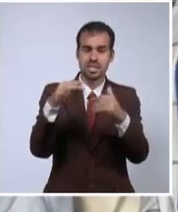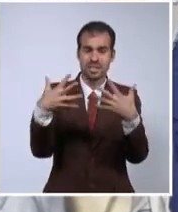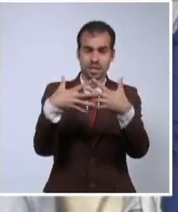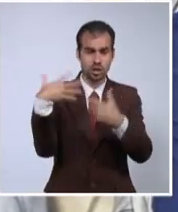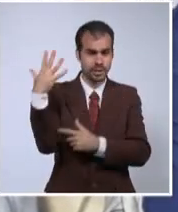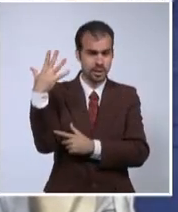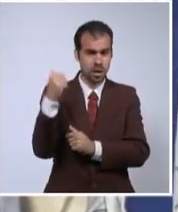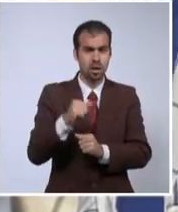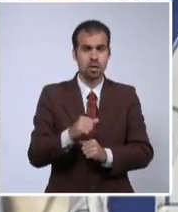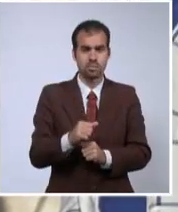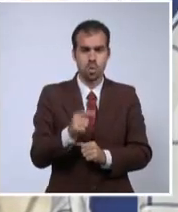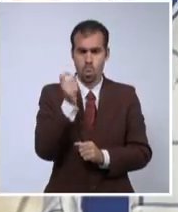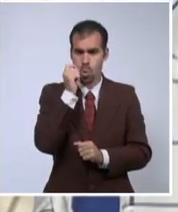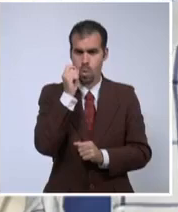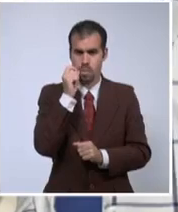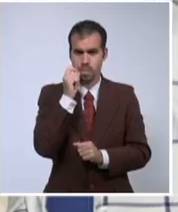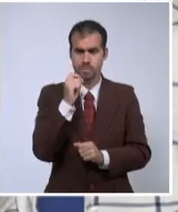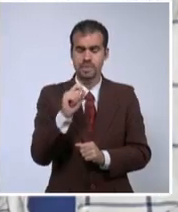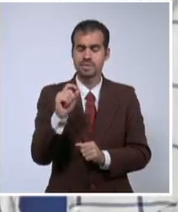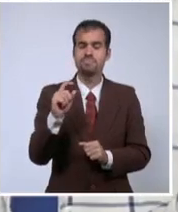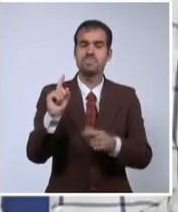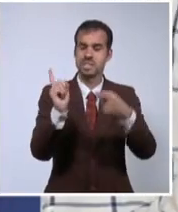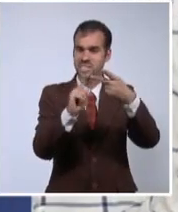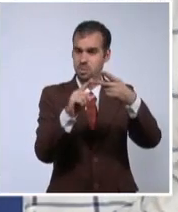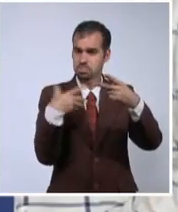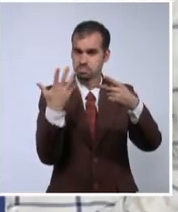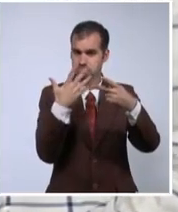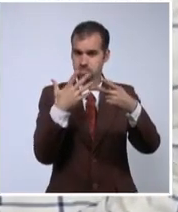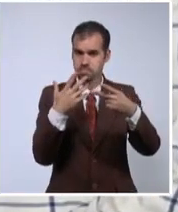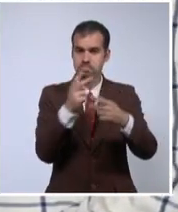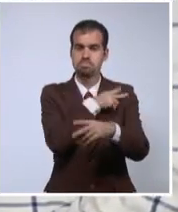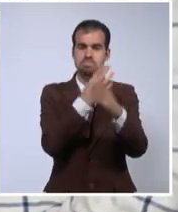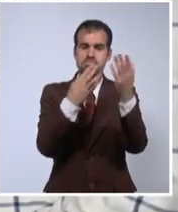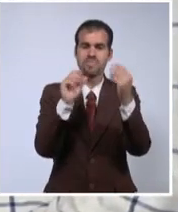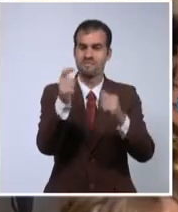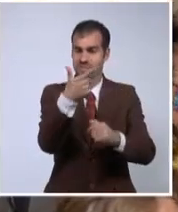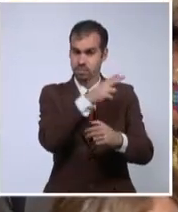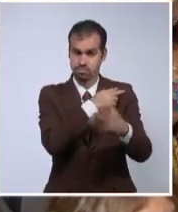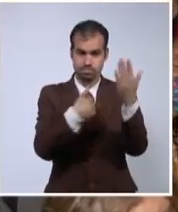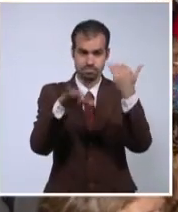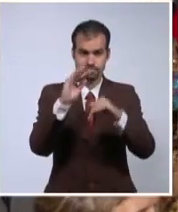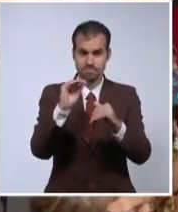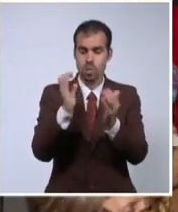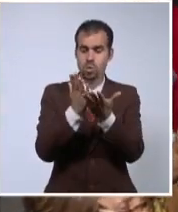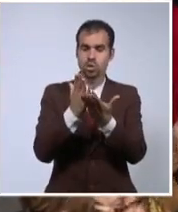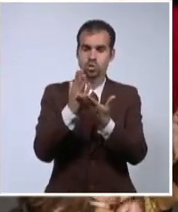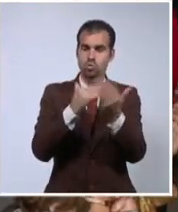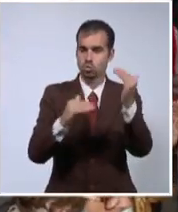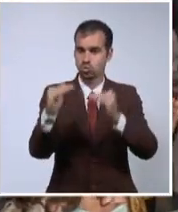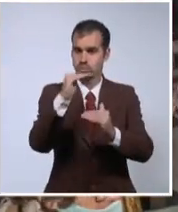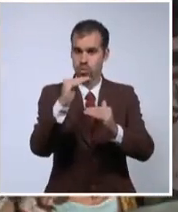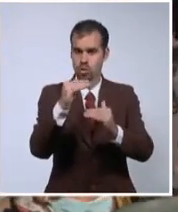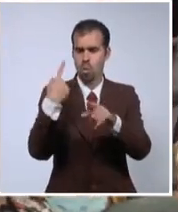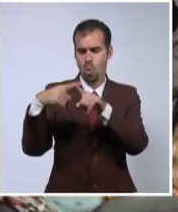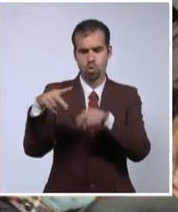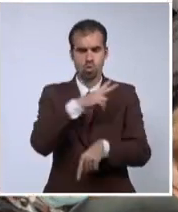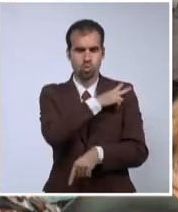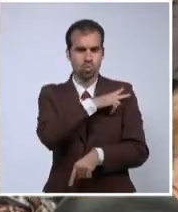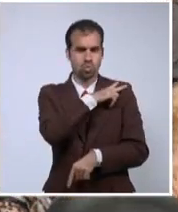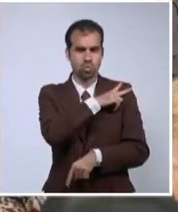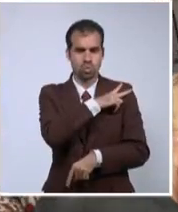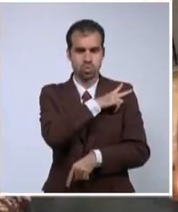la vicetitular del Ministerio de Educación Superior, Miriam Alpizar, así como de otros funcionarios